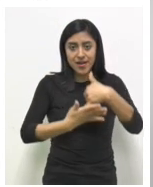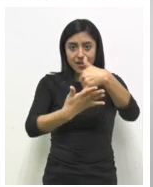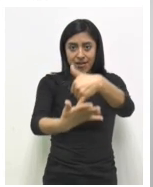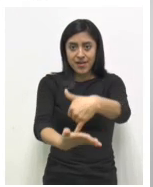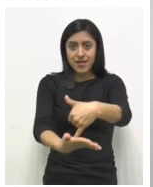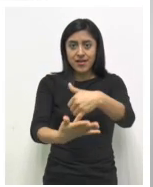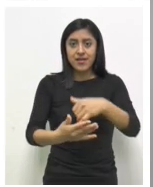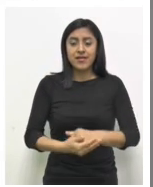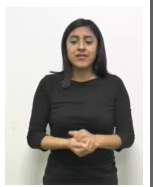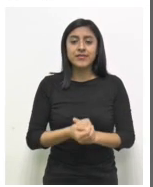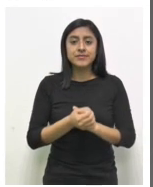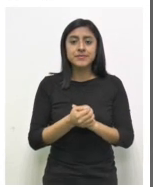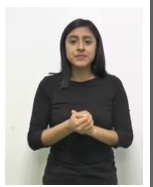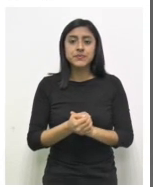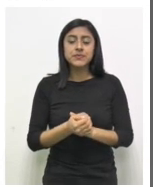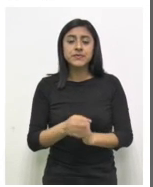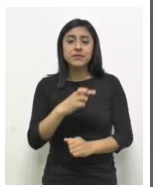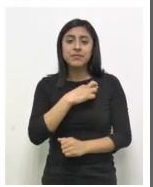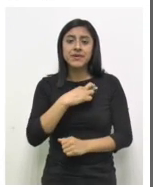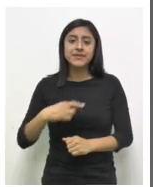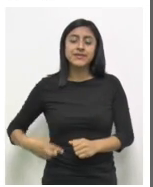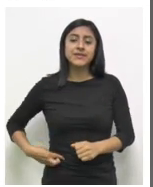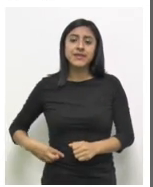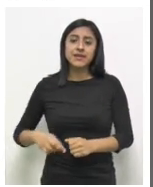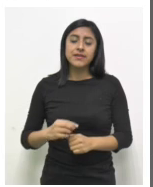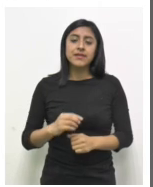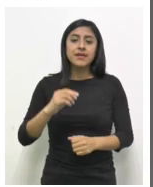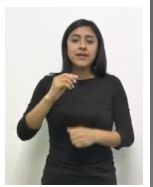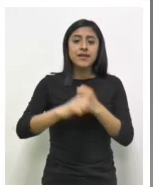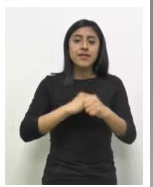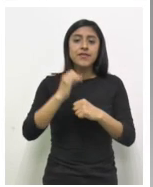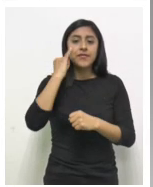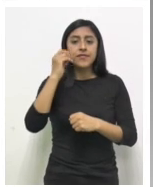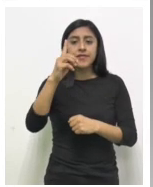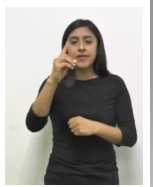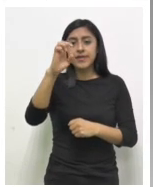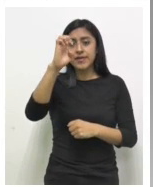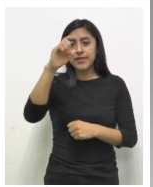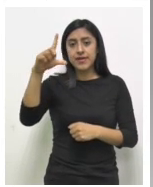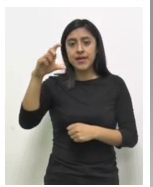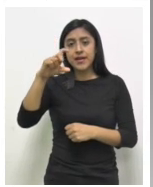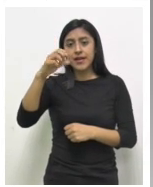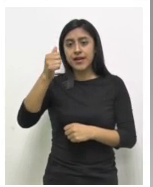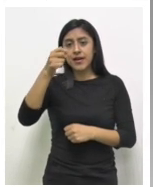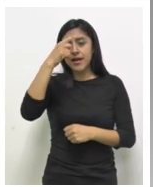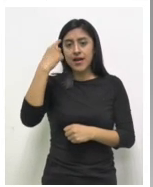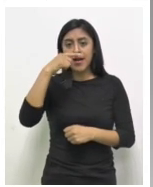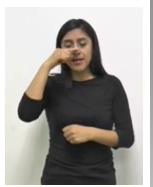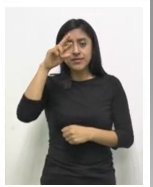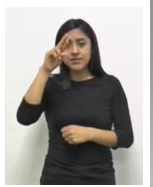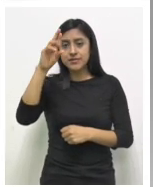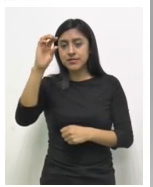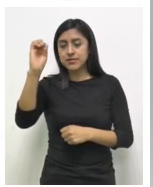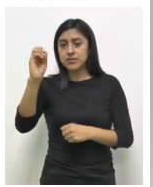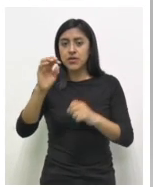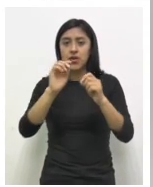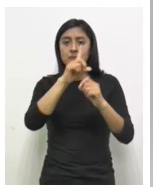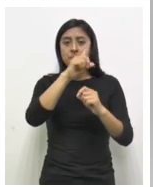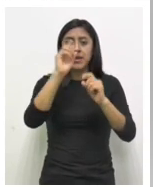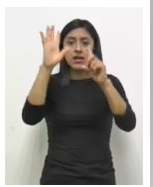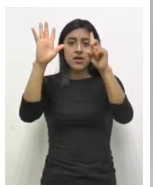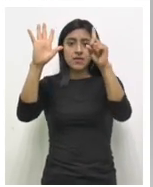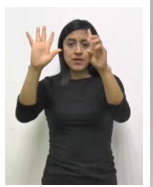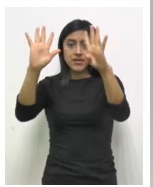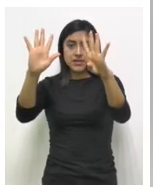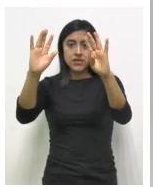el gobierno de Cuba como máximo exponente cultural de Guatemala, la cual fue impuesta por el entonces presidente Fidel Castro. El